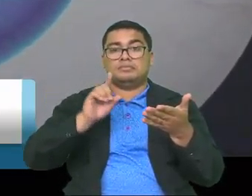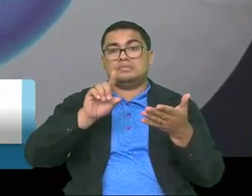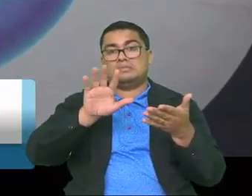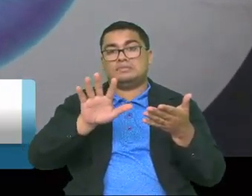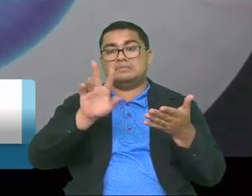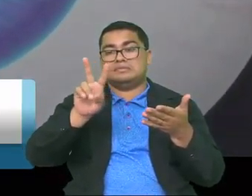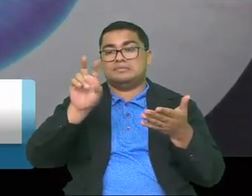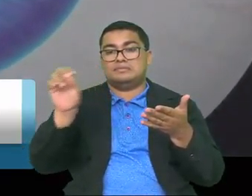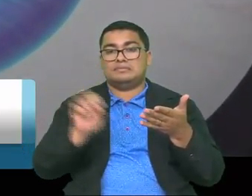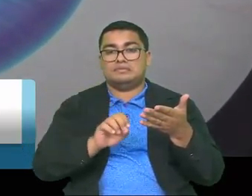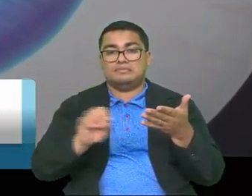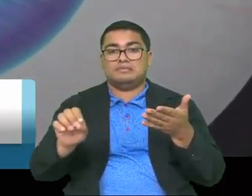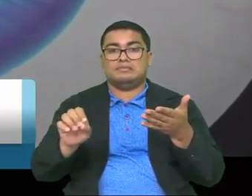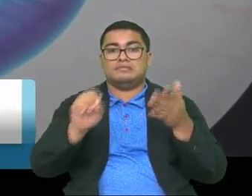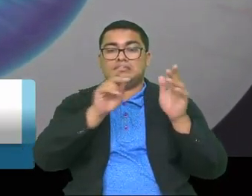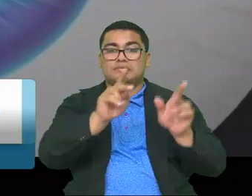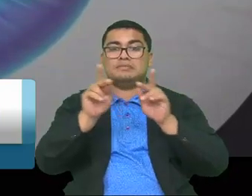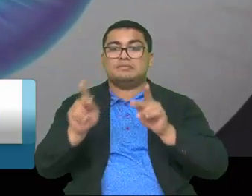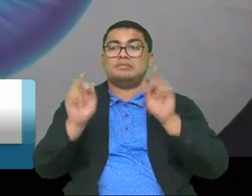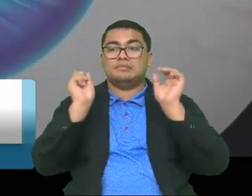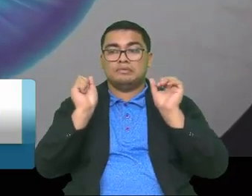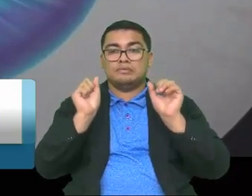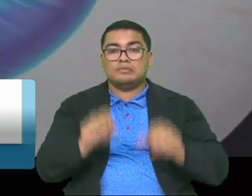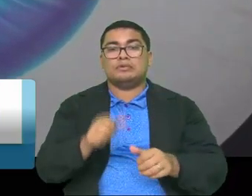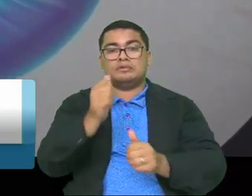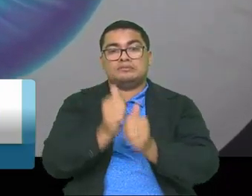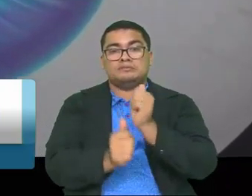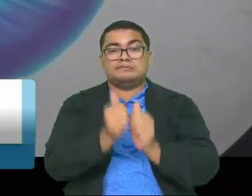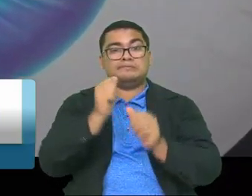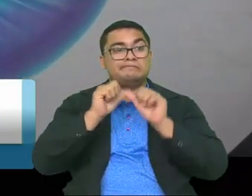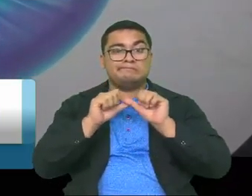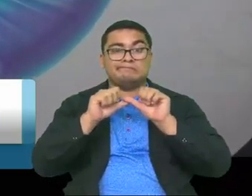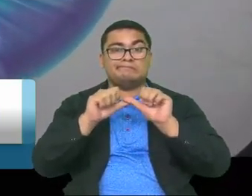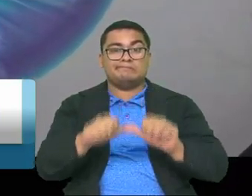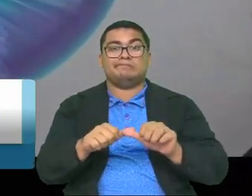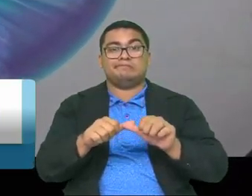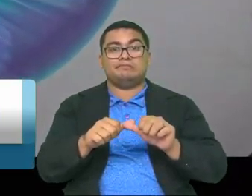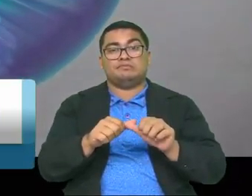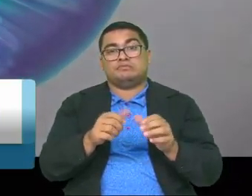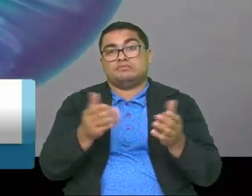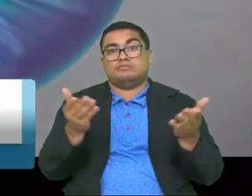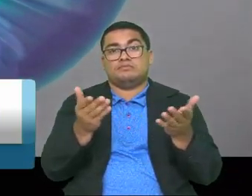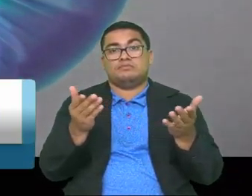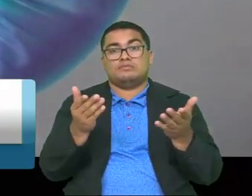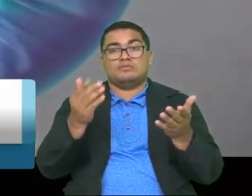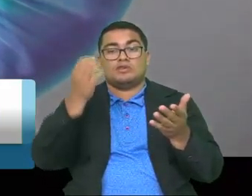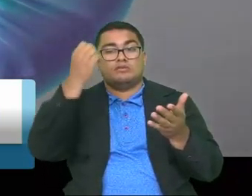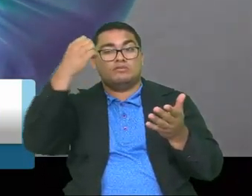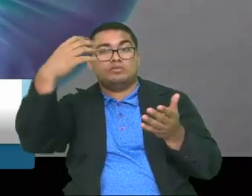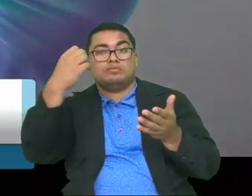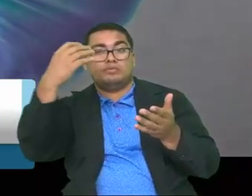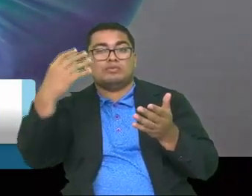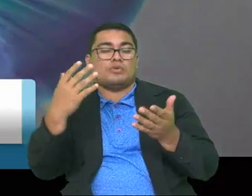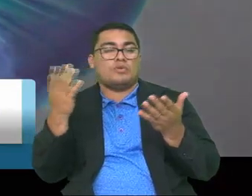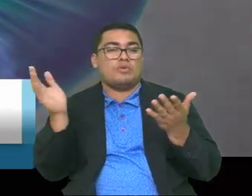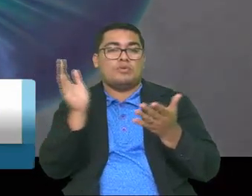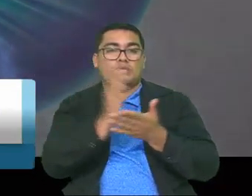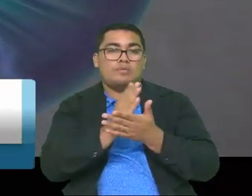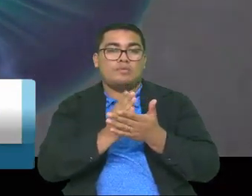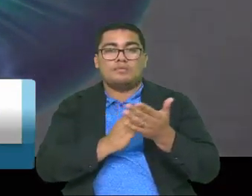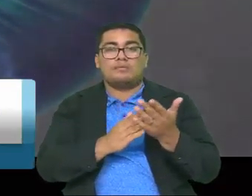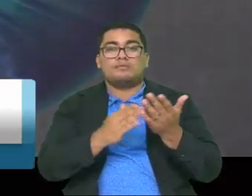asocia a ninguna esclerosis, y este paciente generalmente va a resolver en lo que va del tiempo, entre las 2 semanas hasta 8 semanas, puede ir